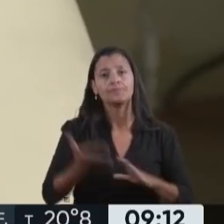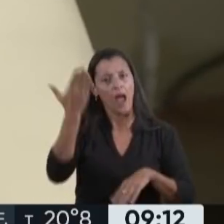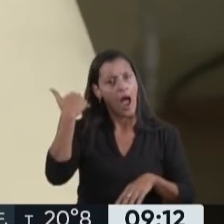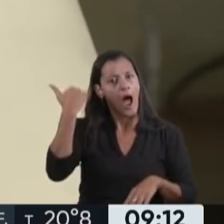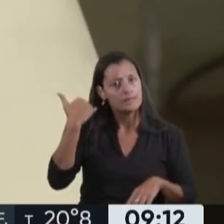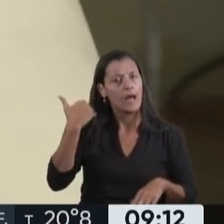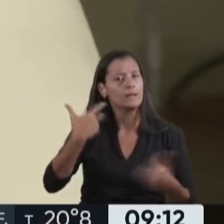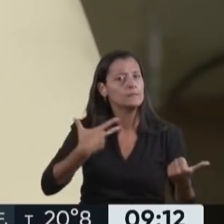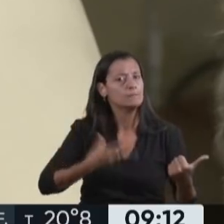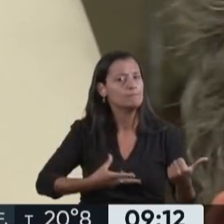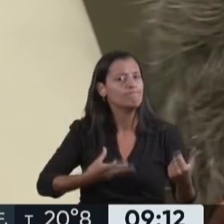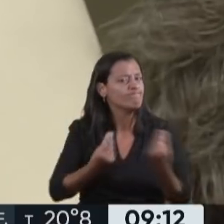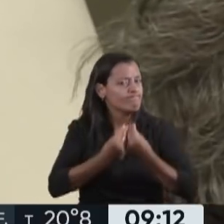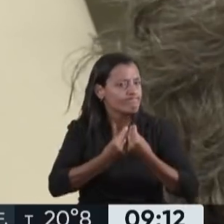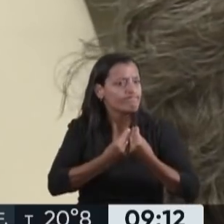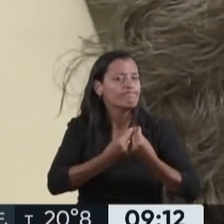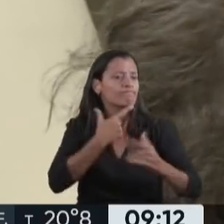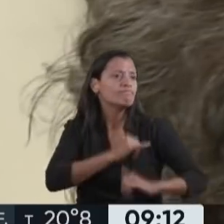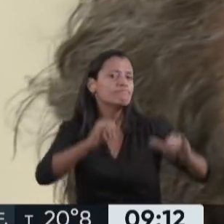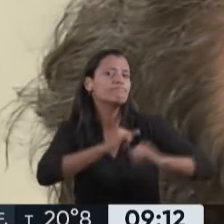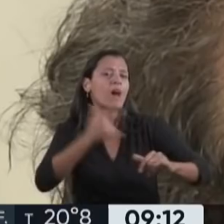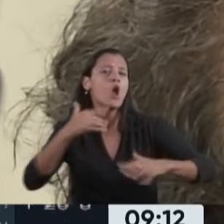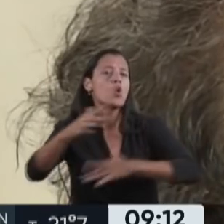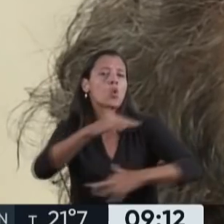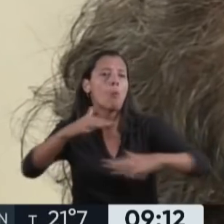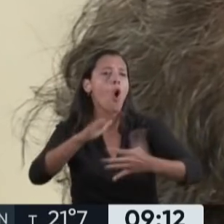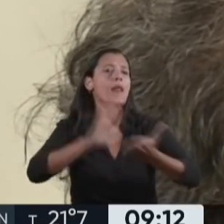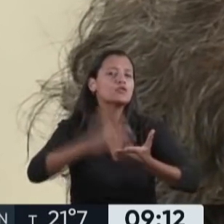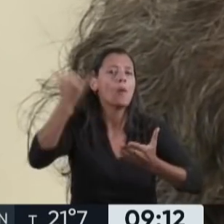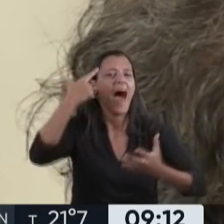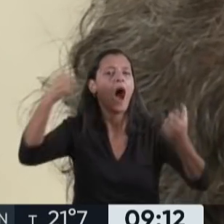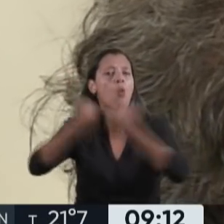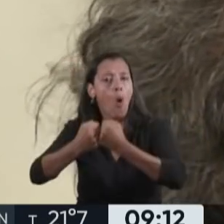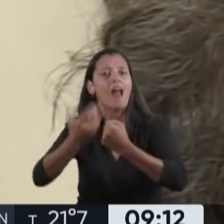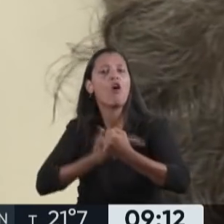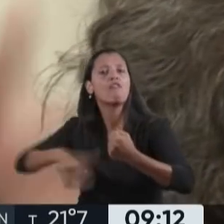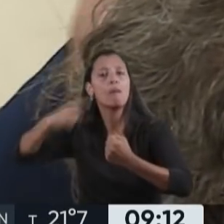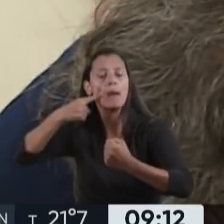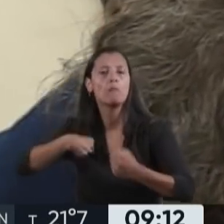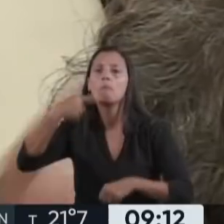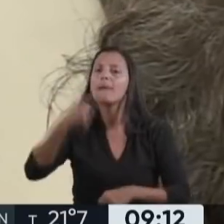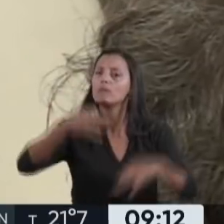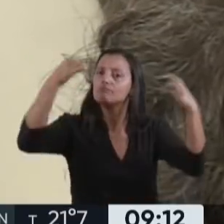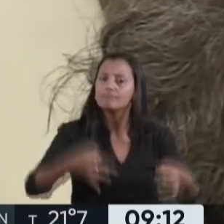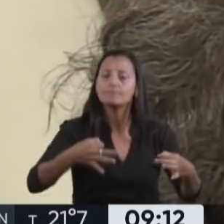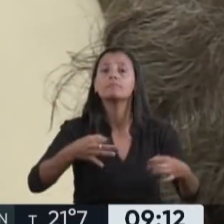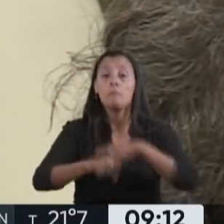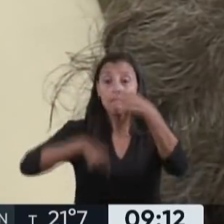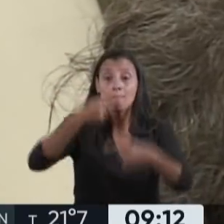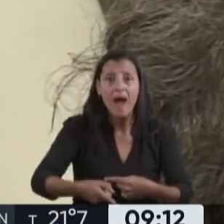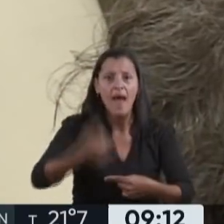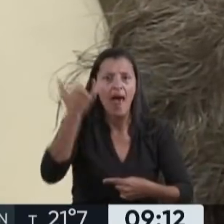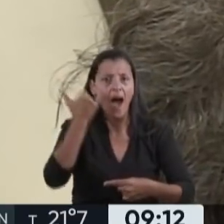hubo varios trascendidos sobre un supuesto acuerdo con el FMI. La pregunta concreta es inmediata. Mañana ya